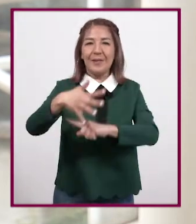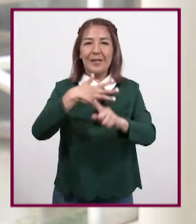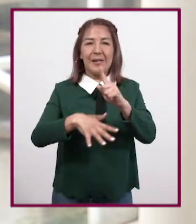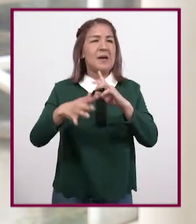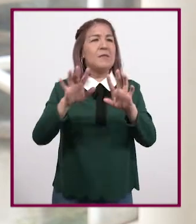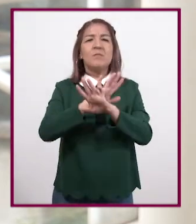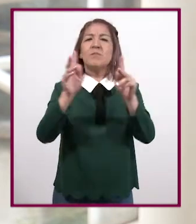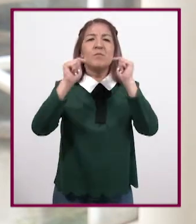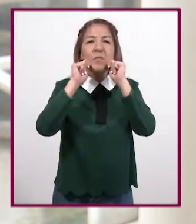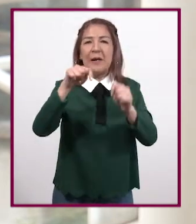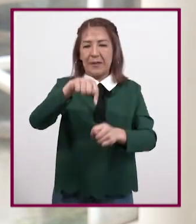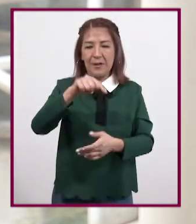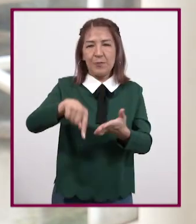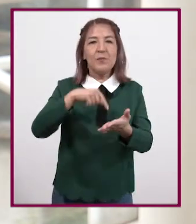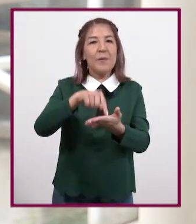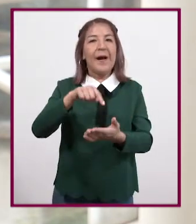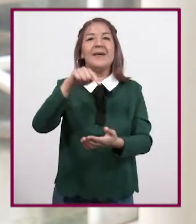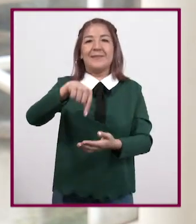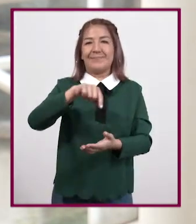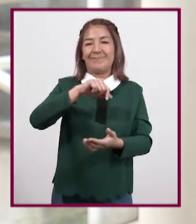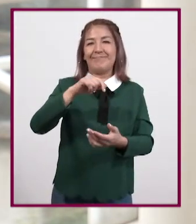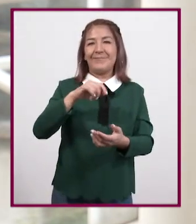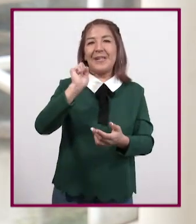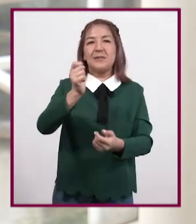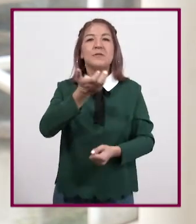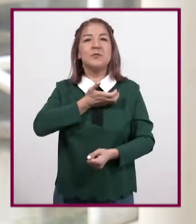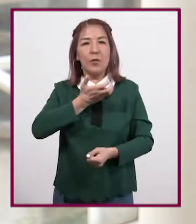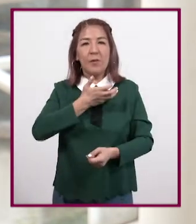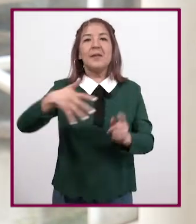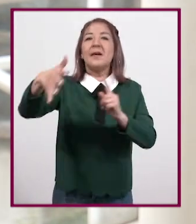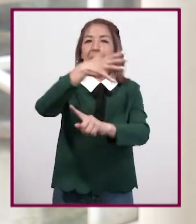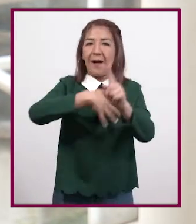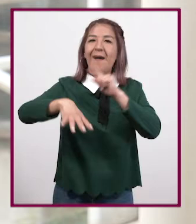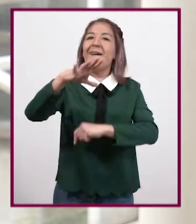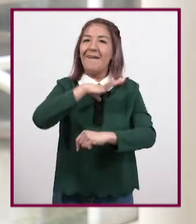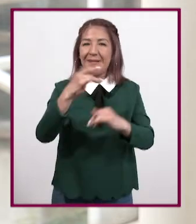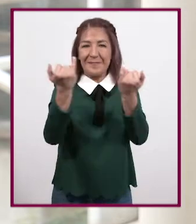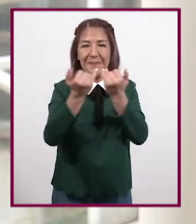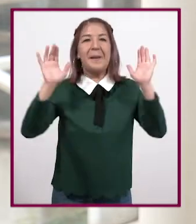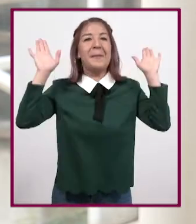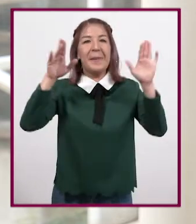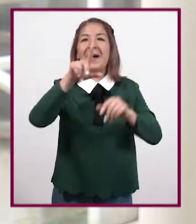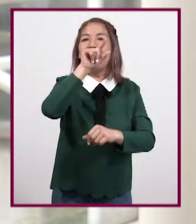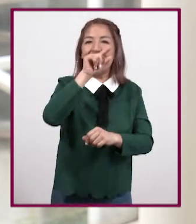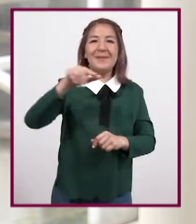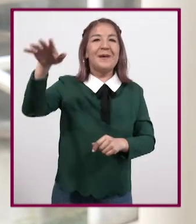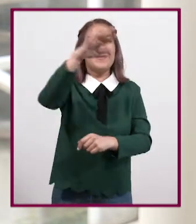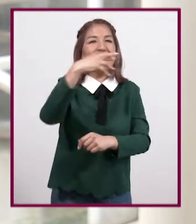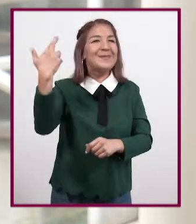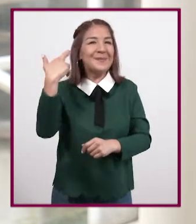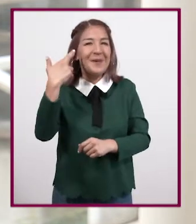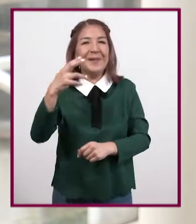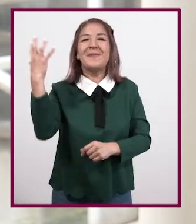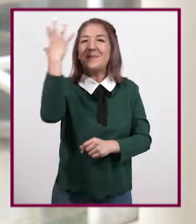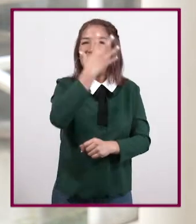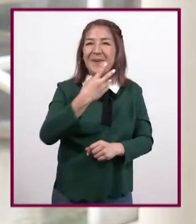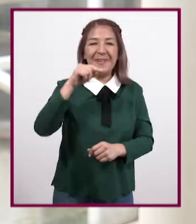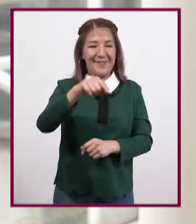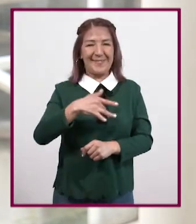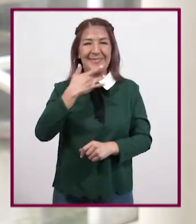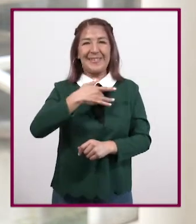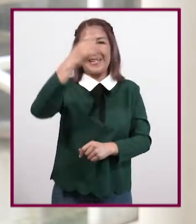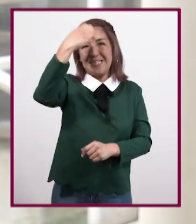de estar en el centro histórico, tenemos también muchos pajaritos alrededor, entonces es muy bonita esa experiencia